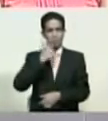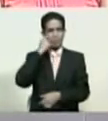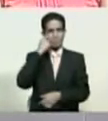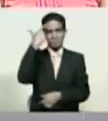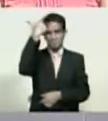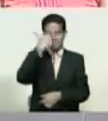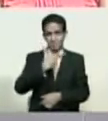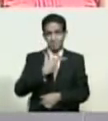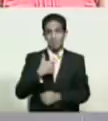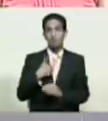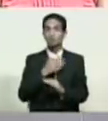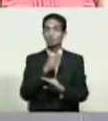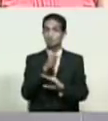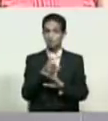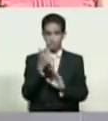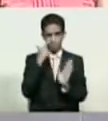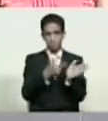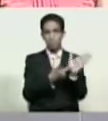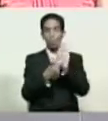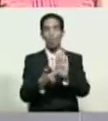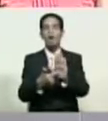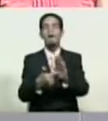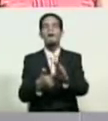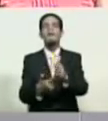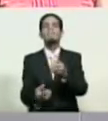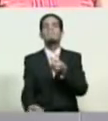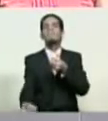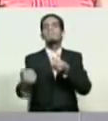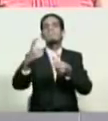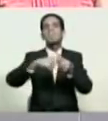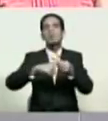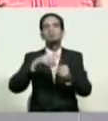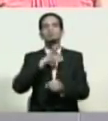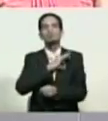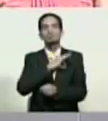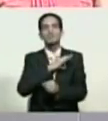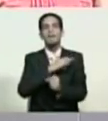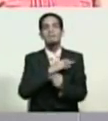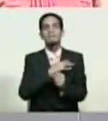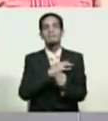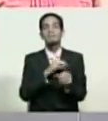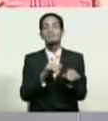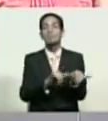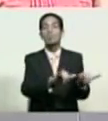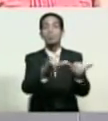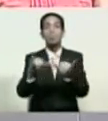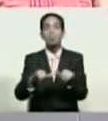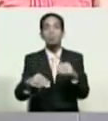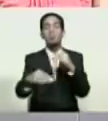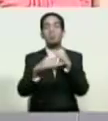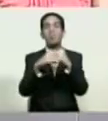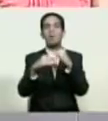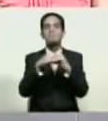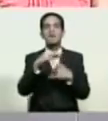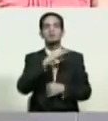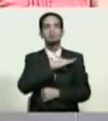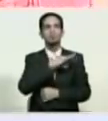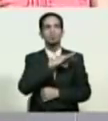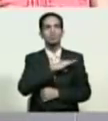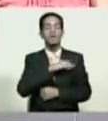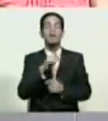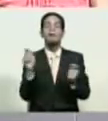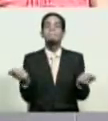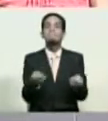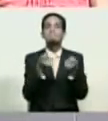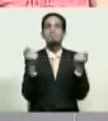modelo de inclusión social, de igualdad social, a promover el modelo de salud de barrio adentro, a promover